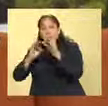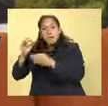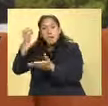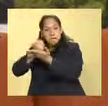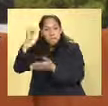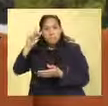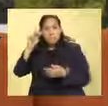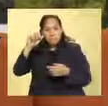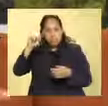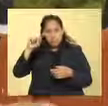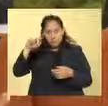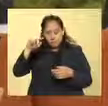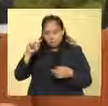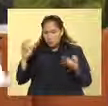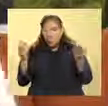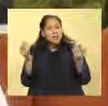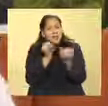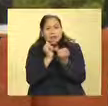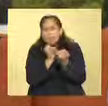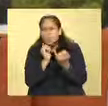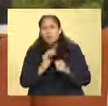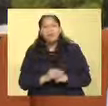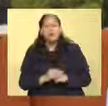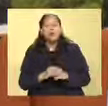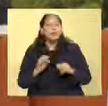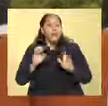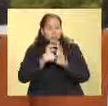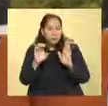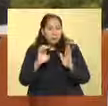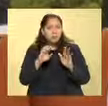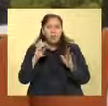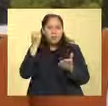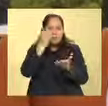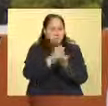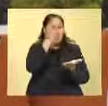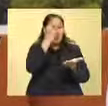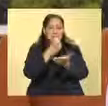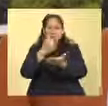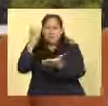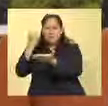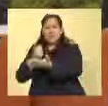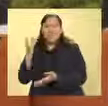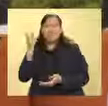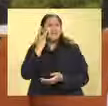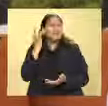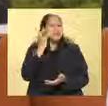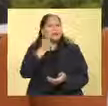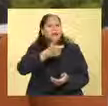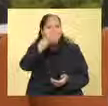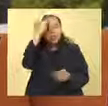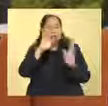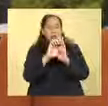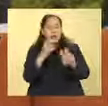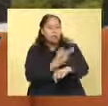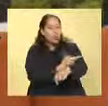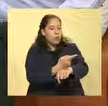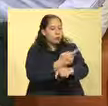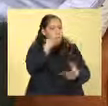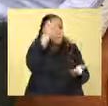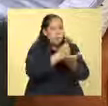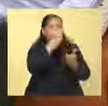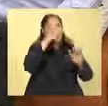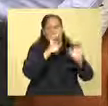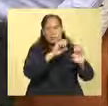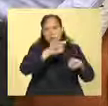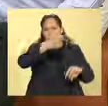las medicinas de marca. Igual, todo aquello que es de marca, también, por ejemplo, hay duraznos